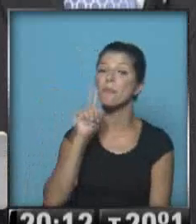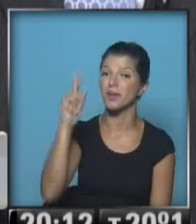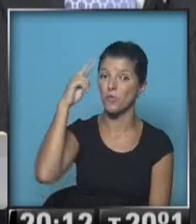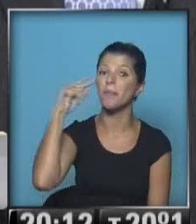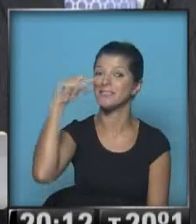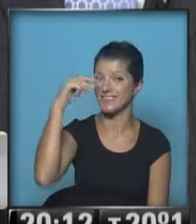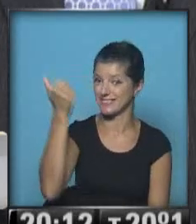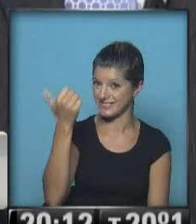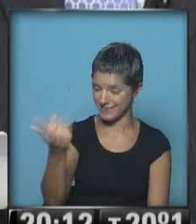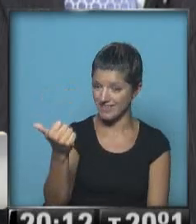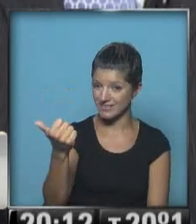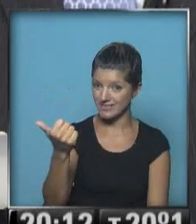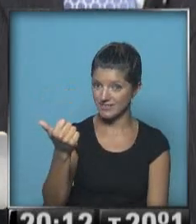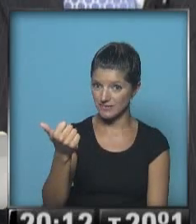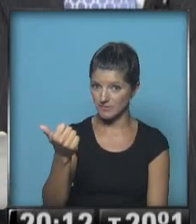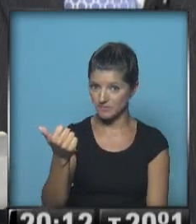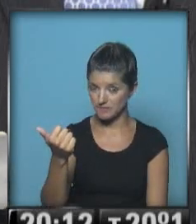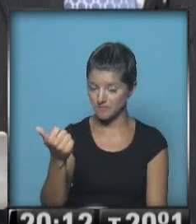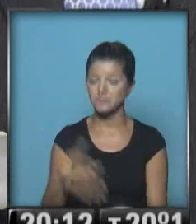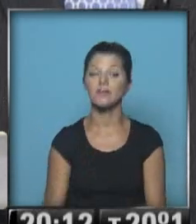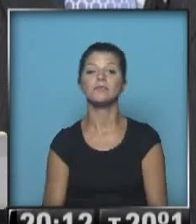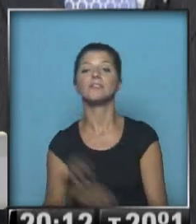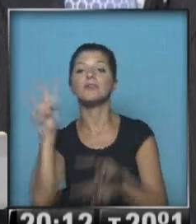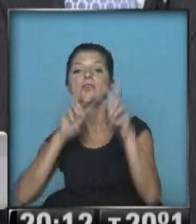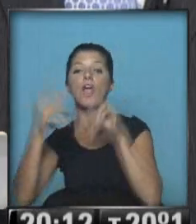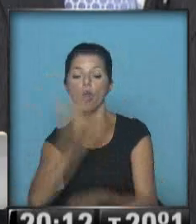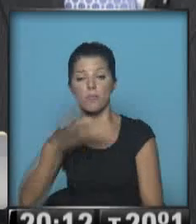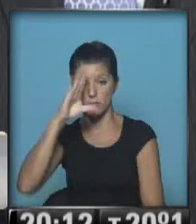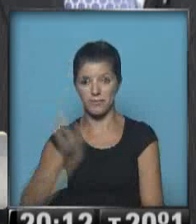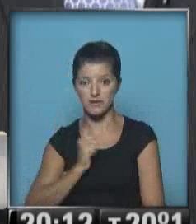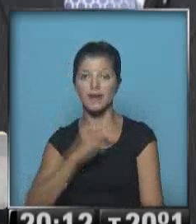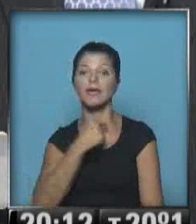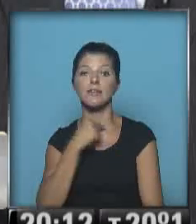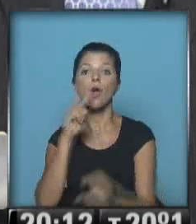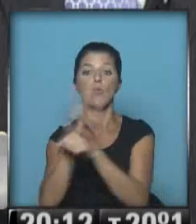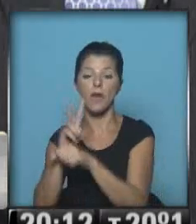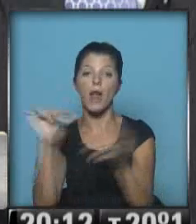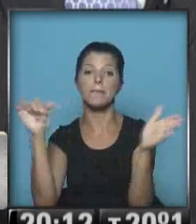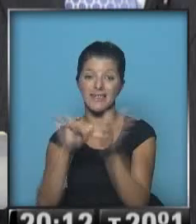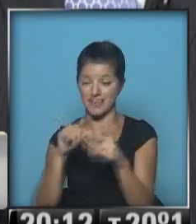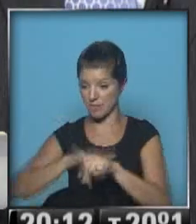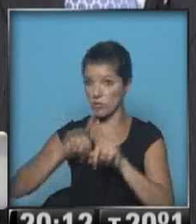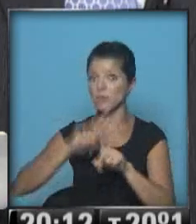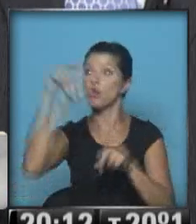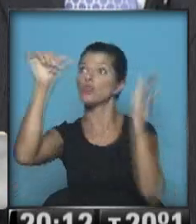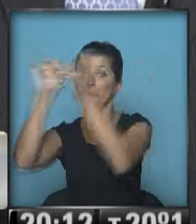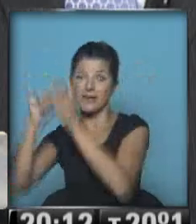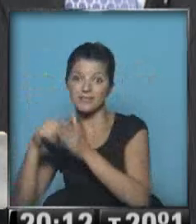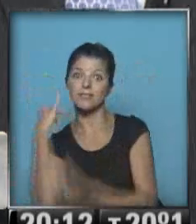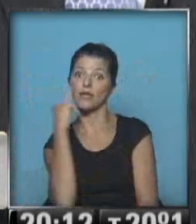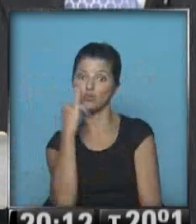79 y lo que estaba tratando de hacer la dictadura era defender el país que se estaba denunciando en el exterior